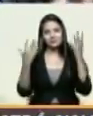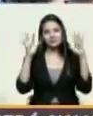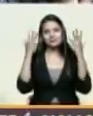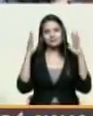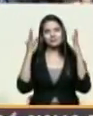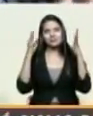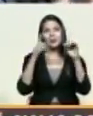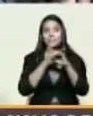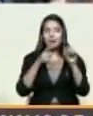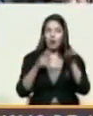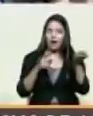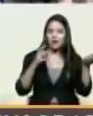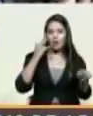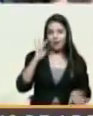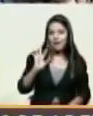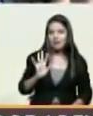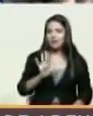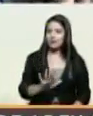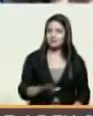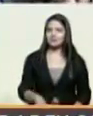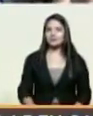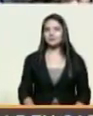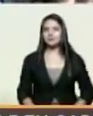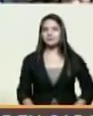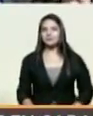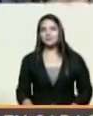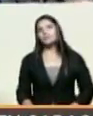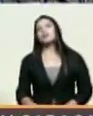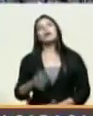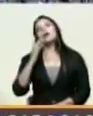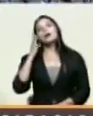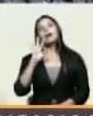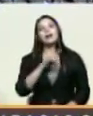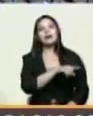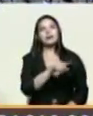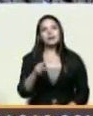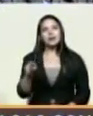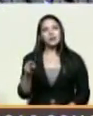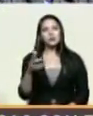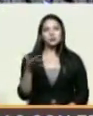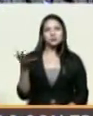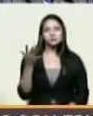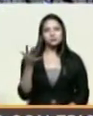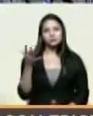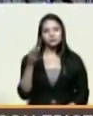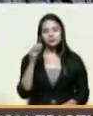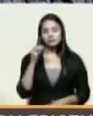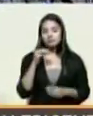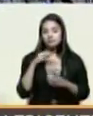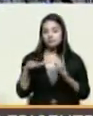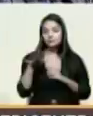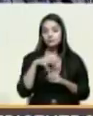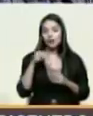Pero eso era lo que ellos creían, ¿ves? Eso era lo que ellos, dentro de